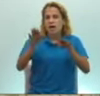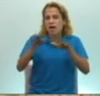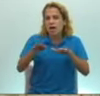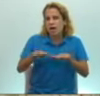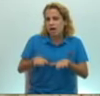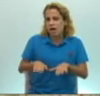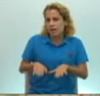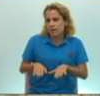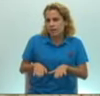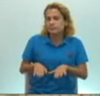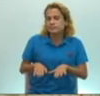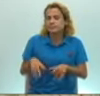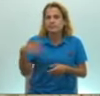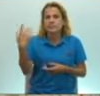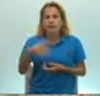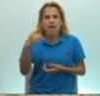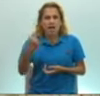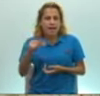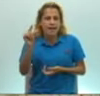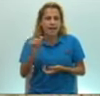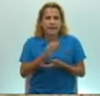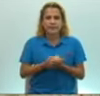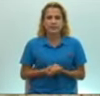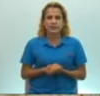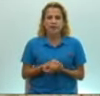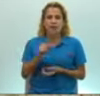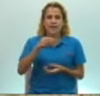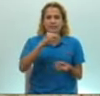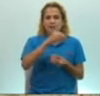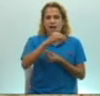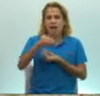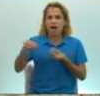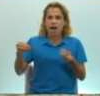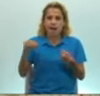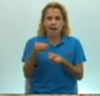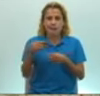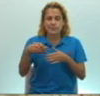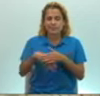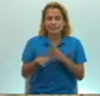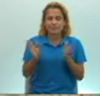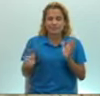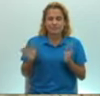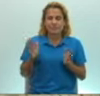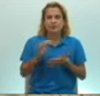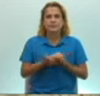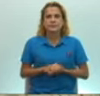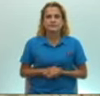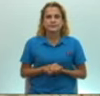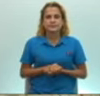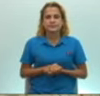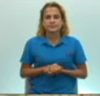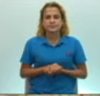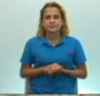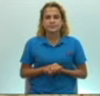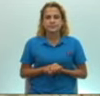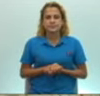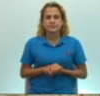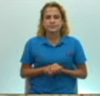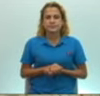comienzan a darse síntomas de la decadencia del sistema esclavista y esta transición se va a ir dando dentro de la